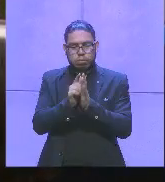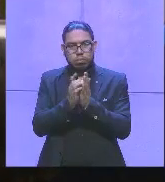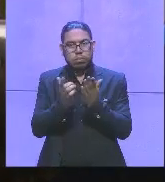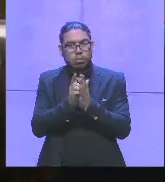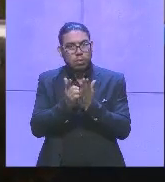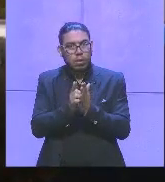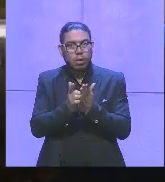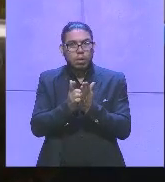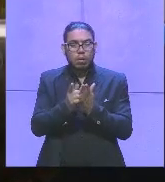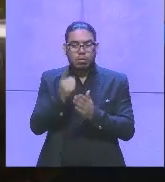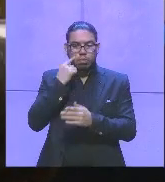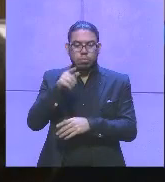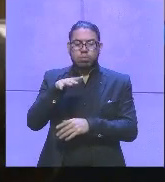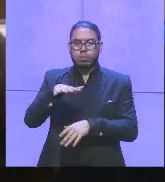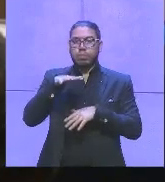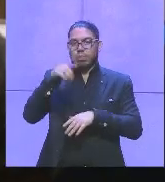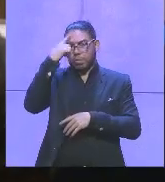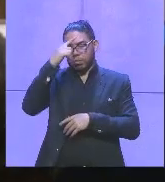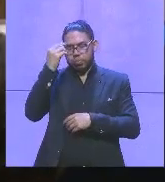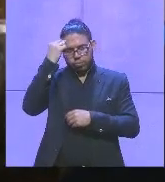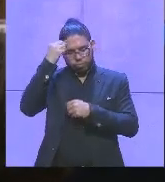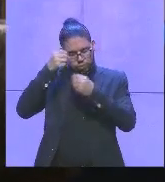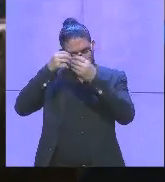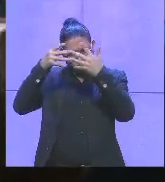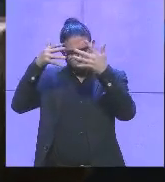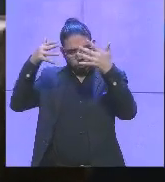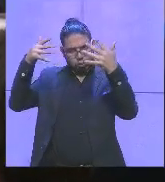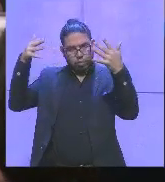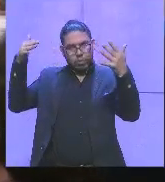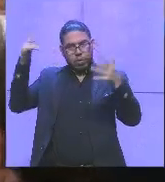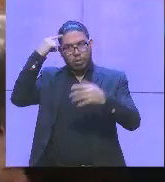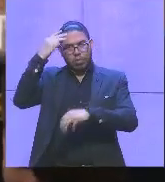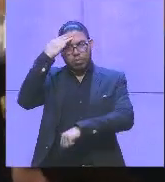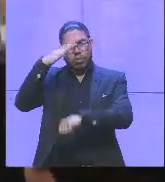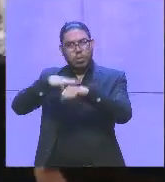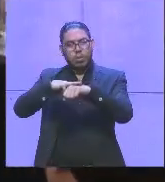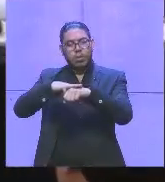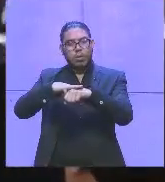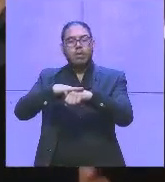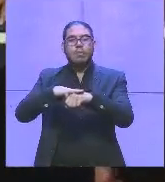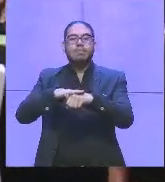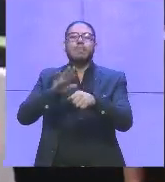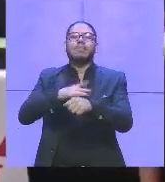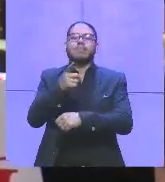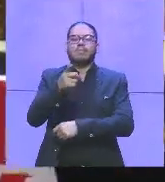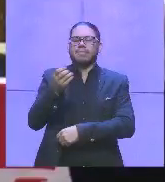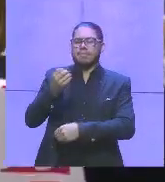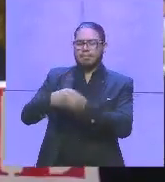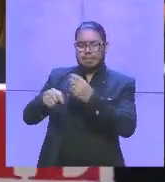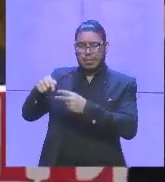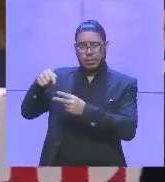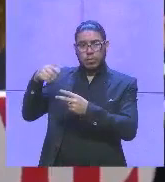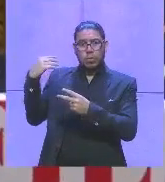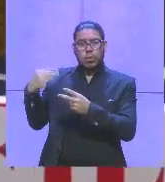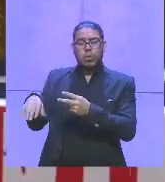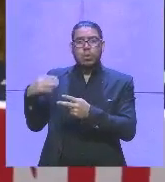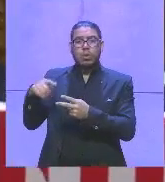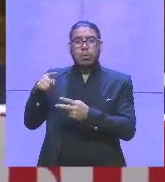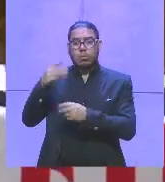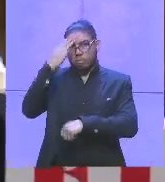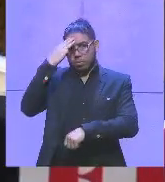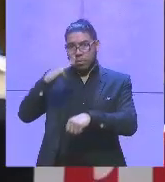invención humana para extender la imaginación y la memoria. Y es que esta obra parte de la memoria